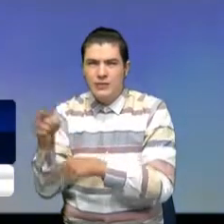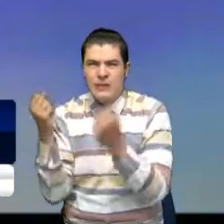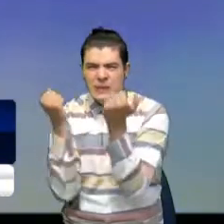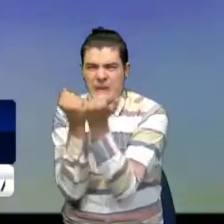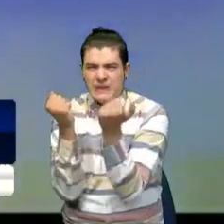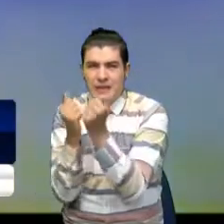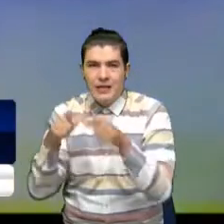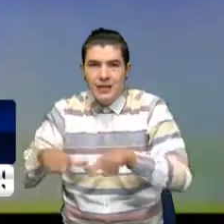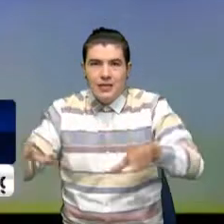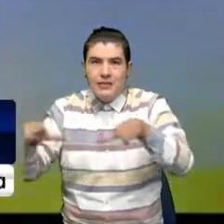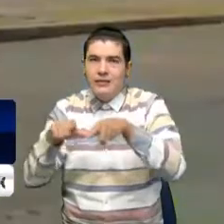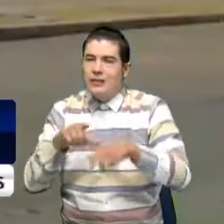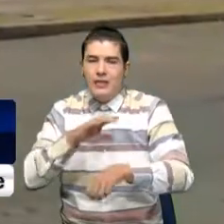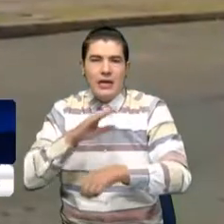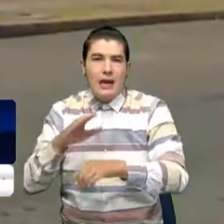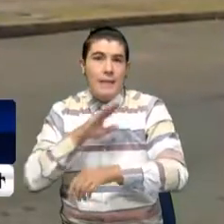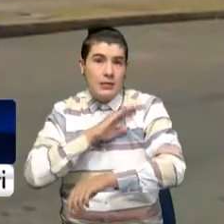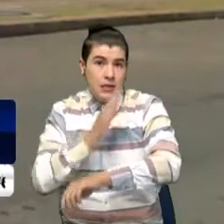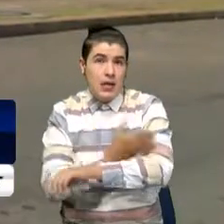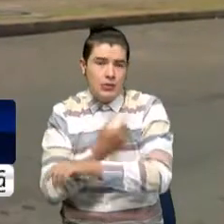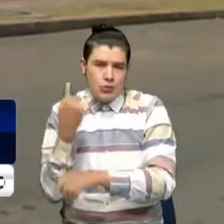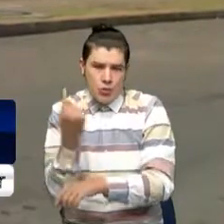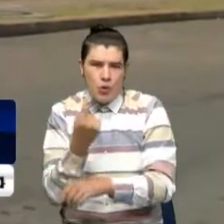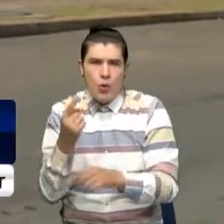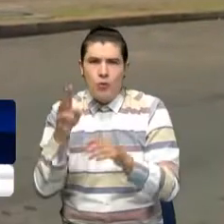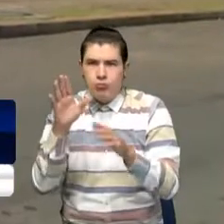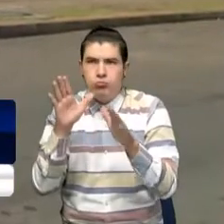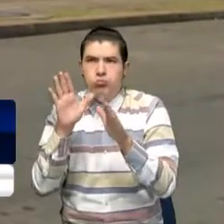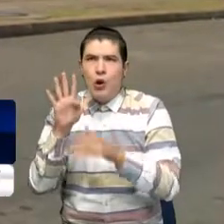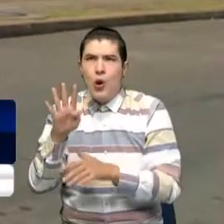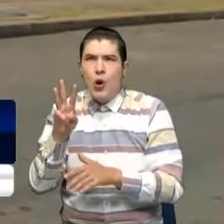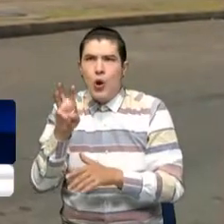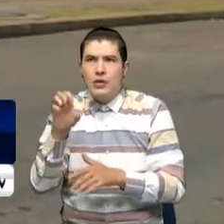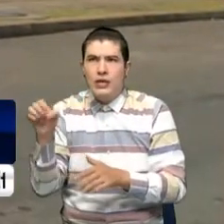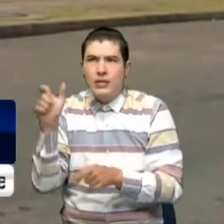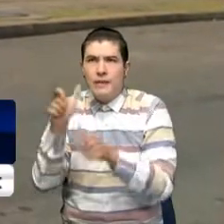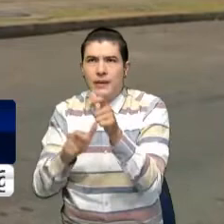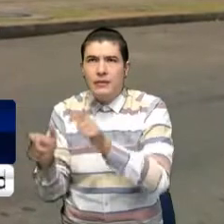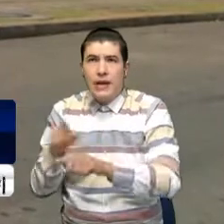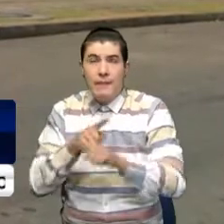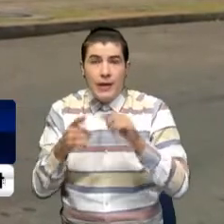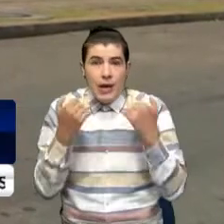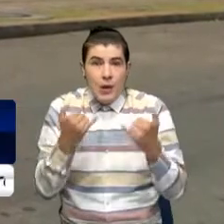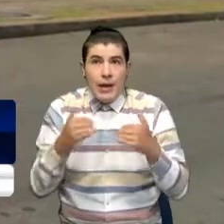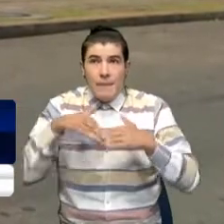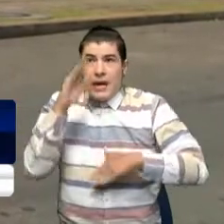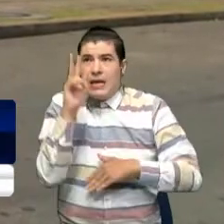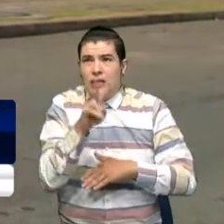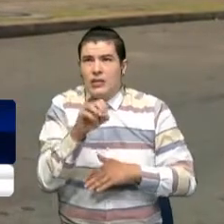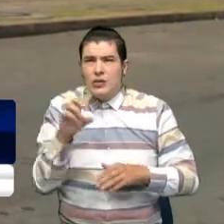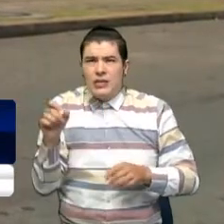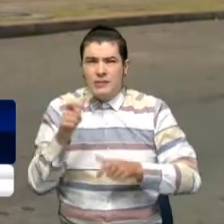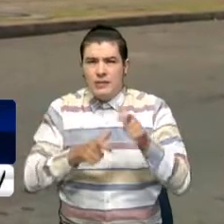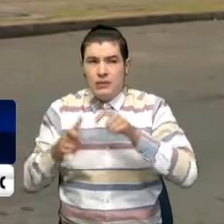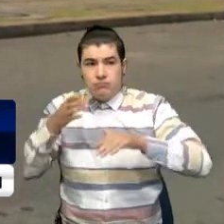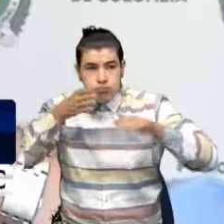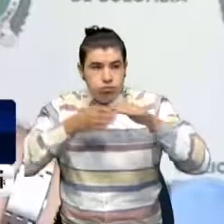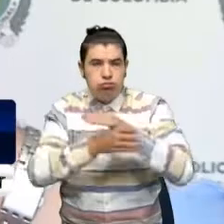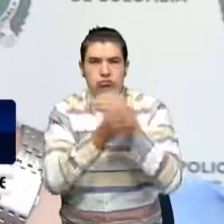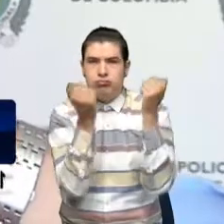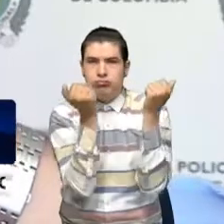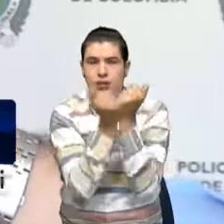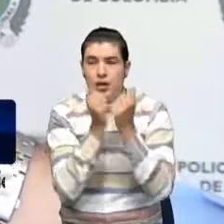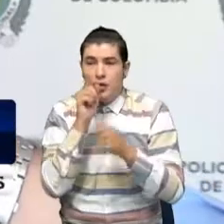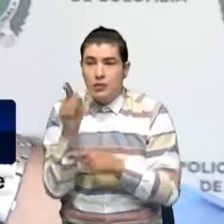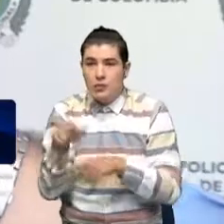que tienen capacidad sólo para tener a 80 presos y que hoy registra el ingreso de más de 200 personas el